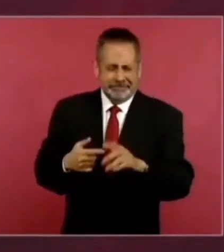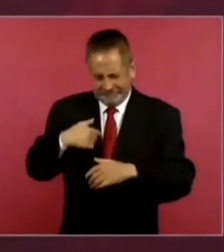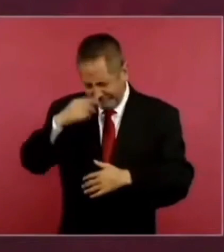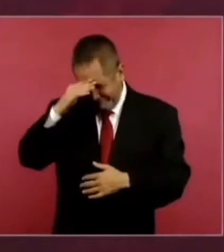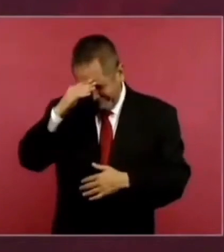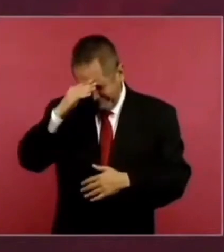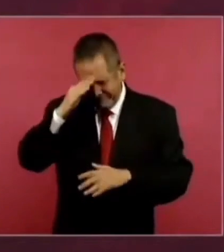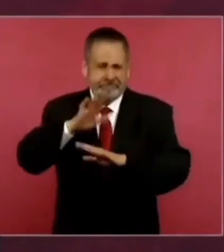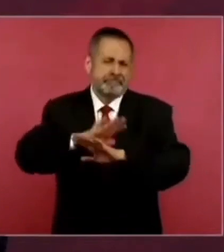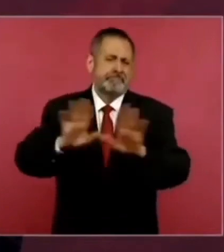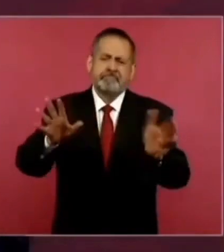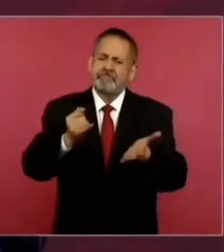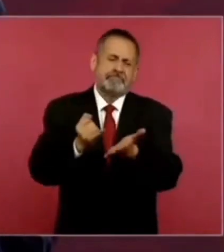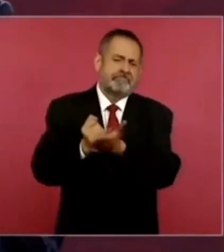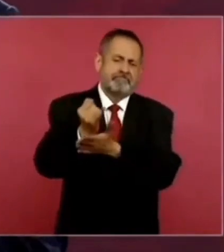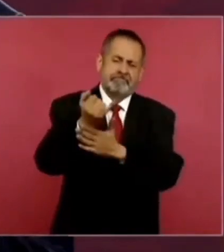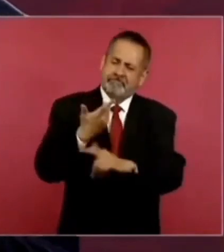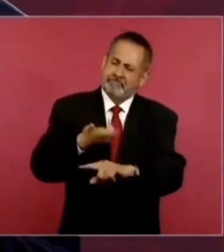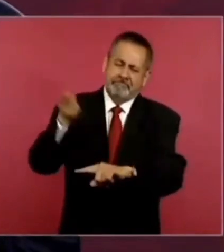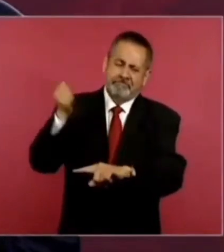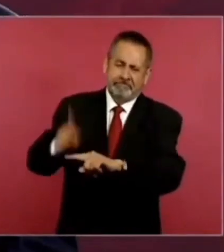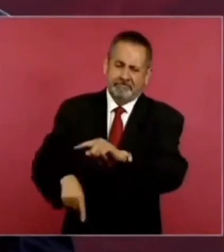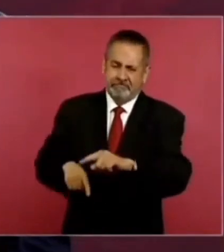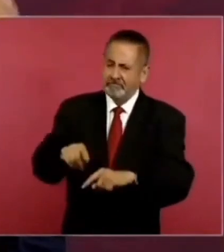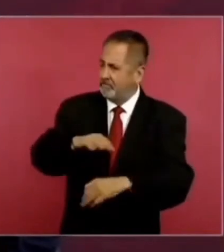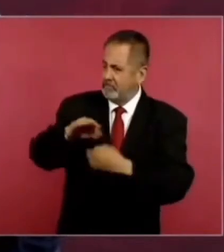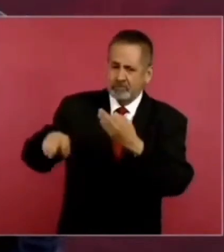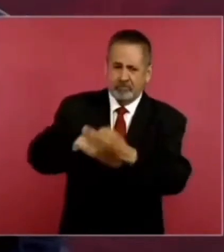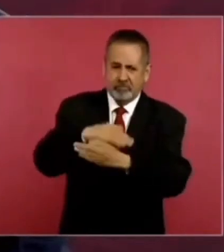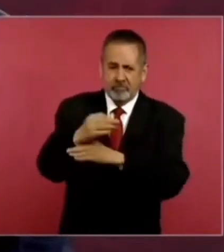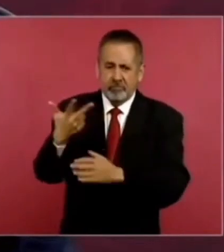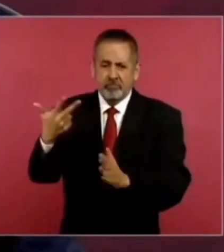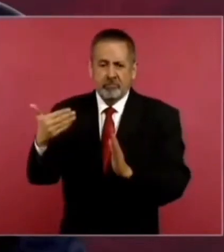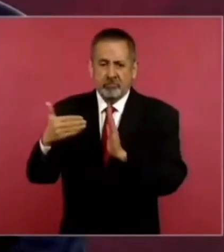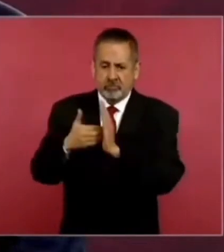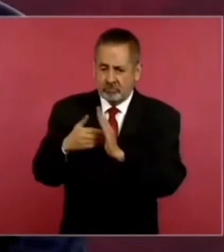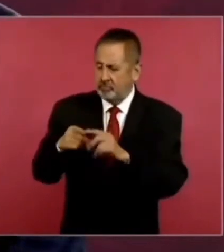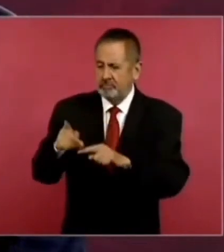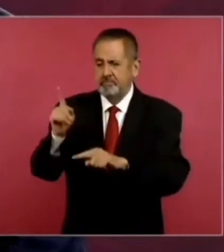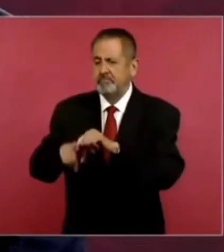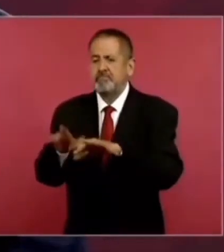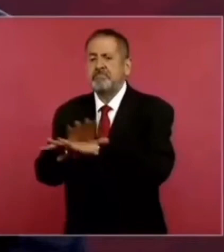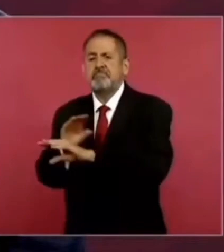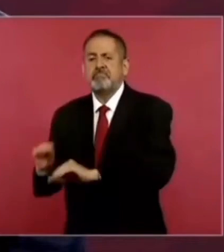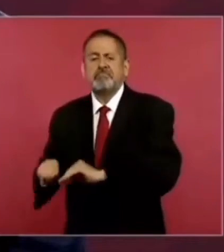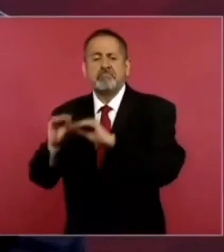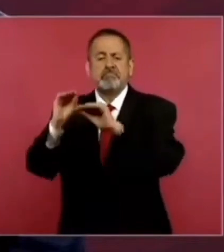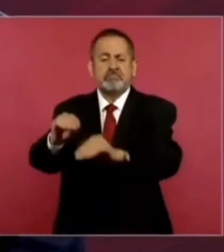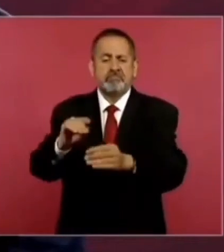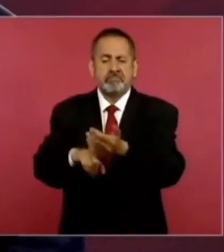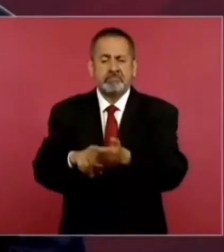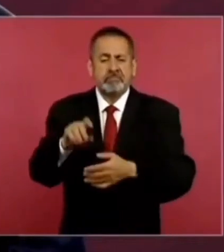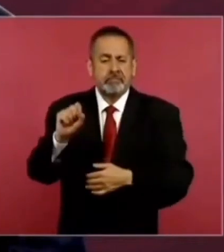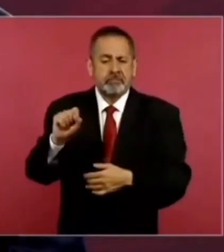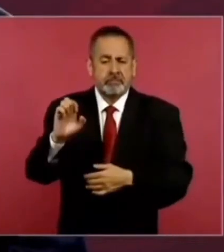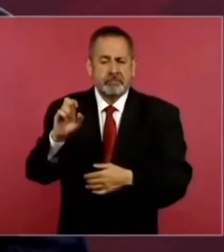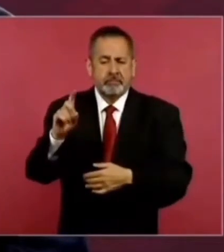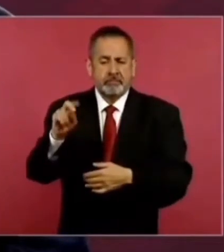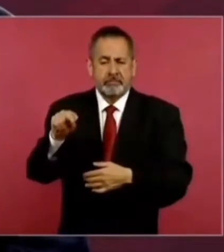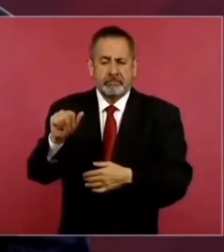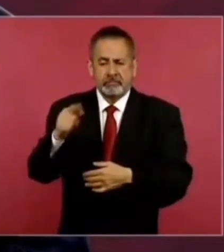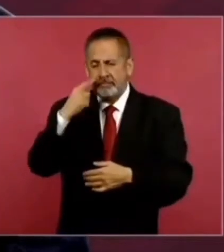Entonces decidimos que todos esos elementos pasaran a la Secretaría de la Defensa para